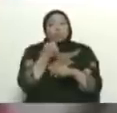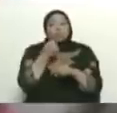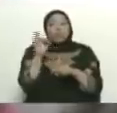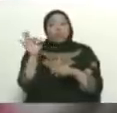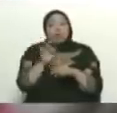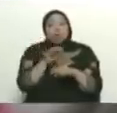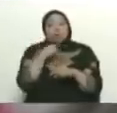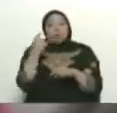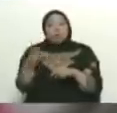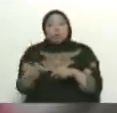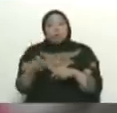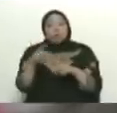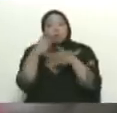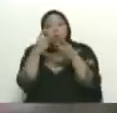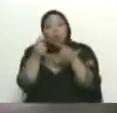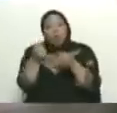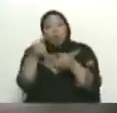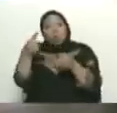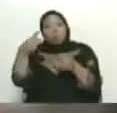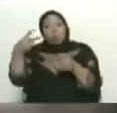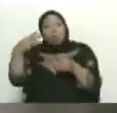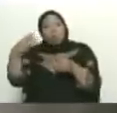la gente se muere y uno no lo va contando, pues.